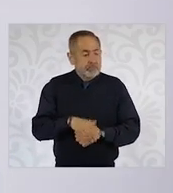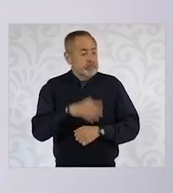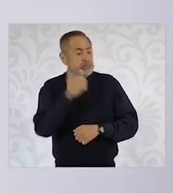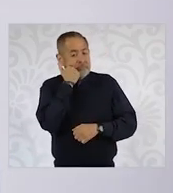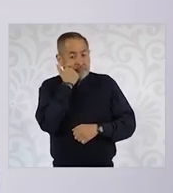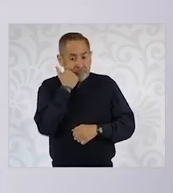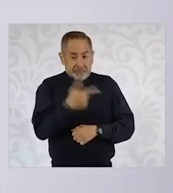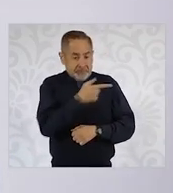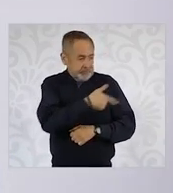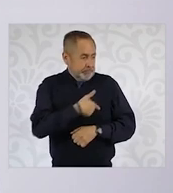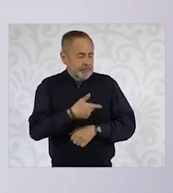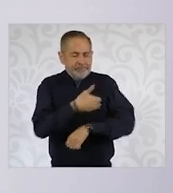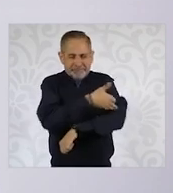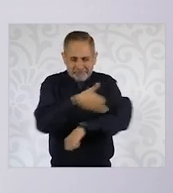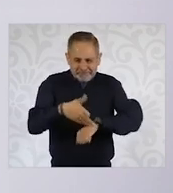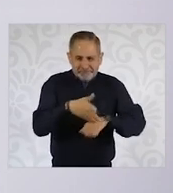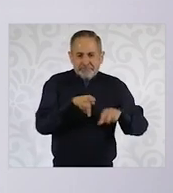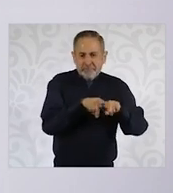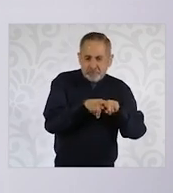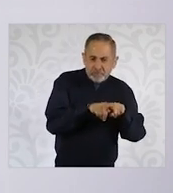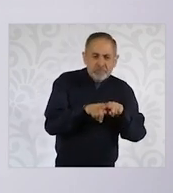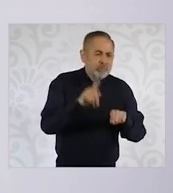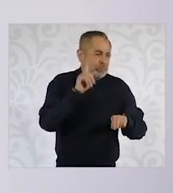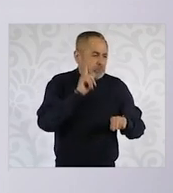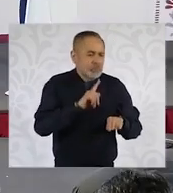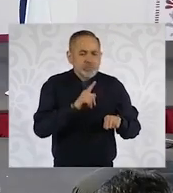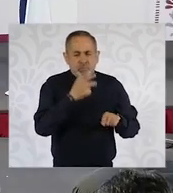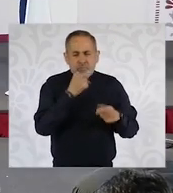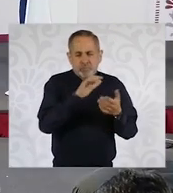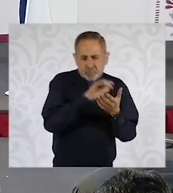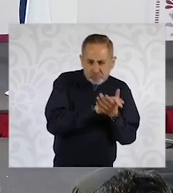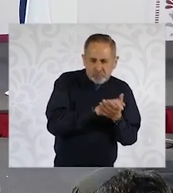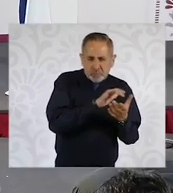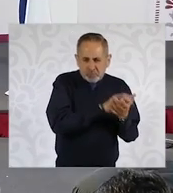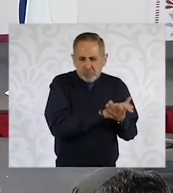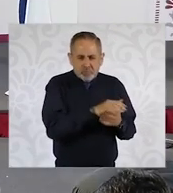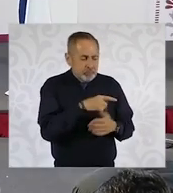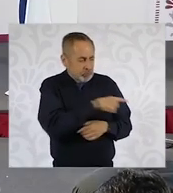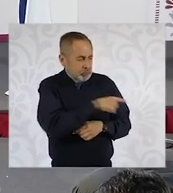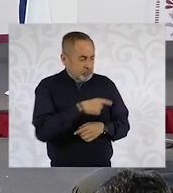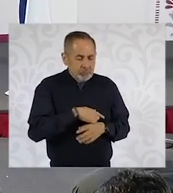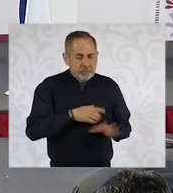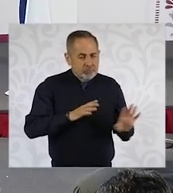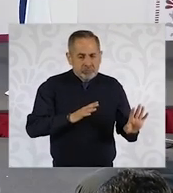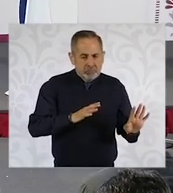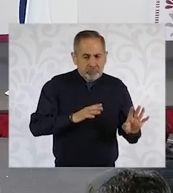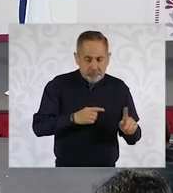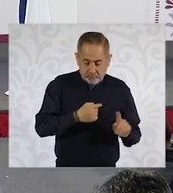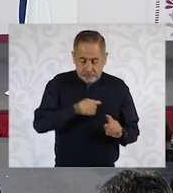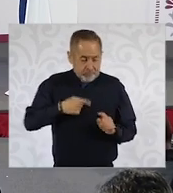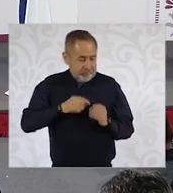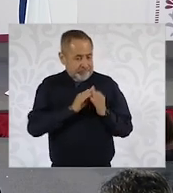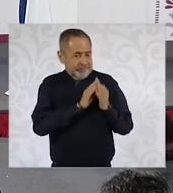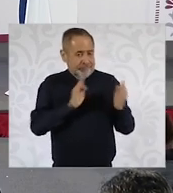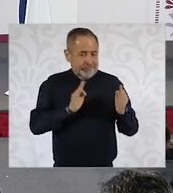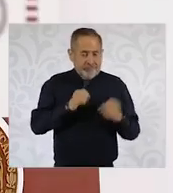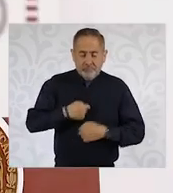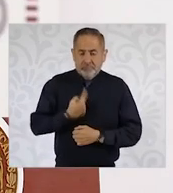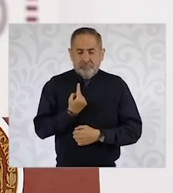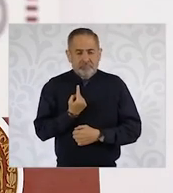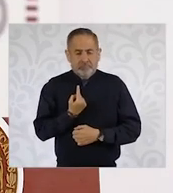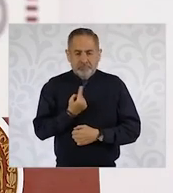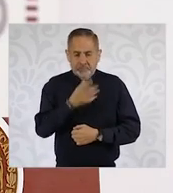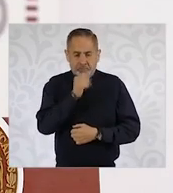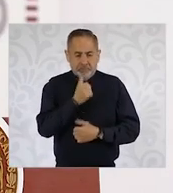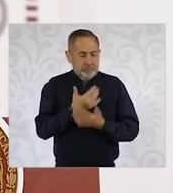candidato o candidata a un puesto de elección popular que ocupó un familiar de manera directa, pues tiene que